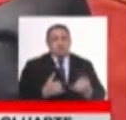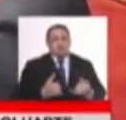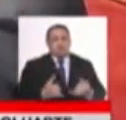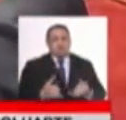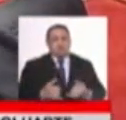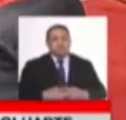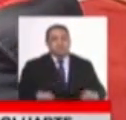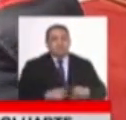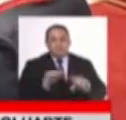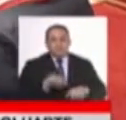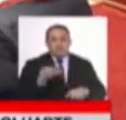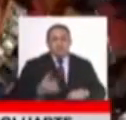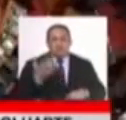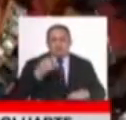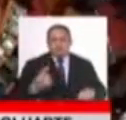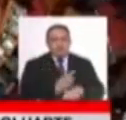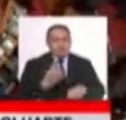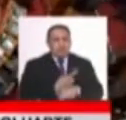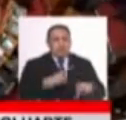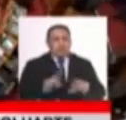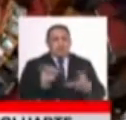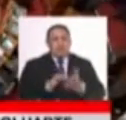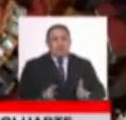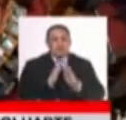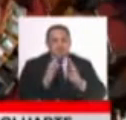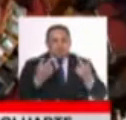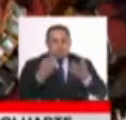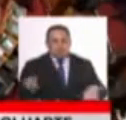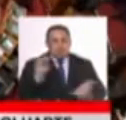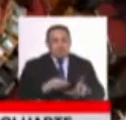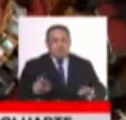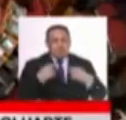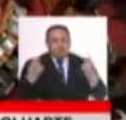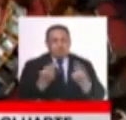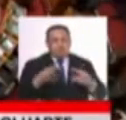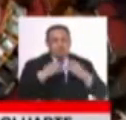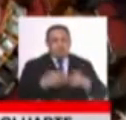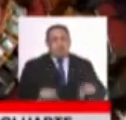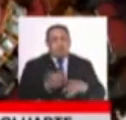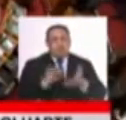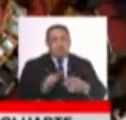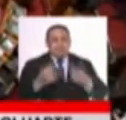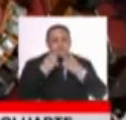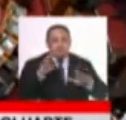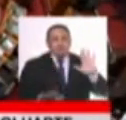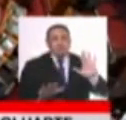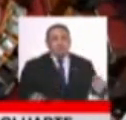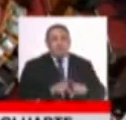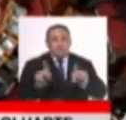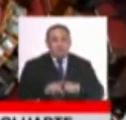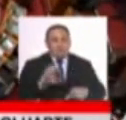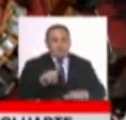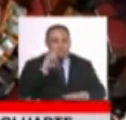Pero creo que como dicen, la figura de la presidencia ha sufrido mucho con Castillo, el aparato del